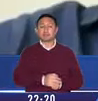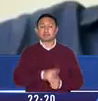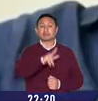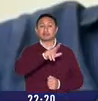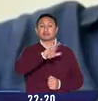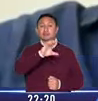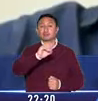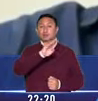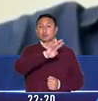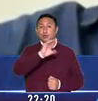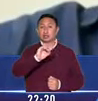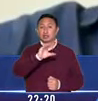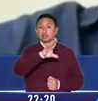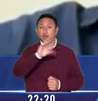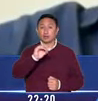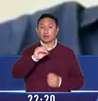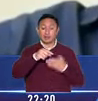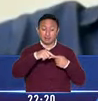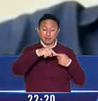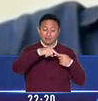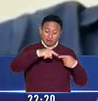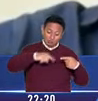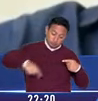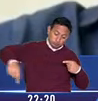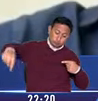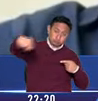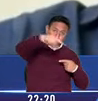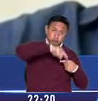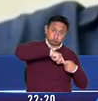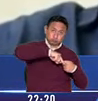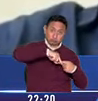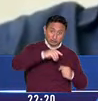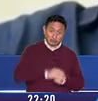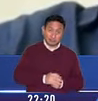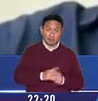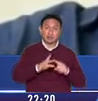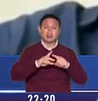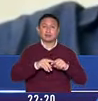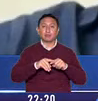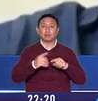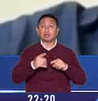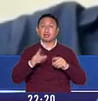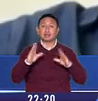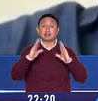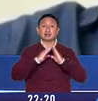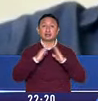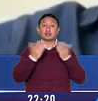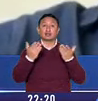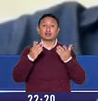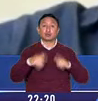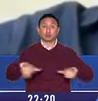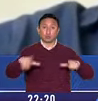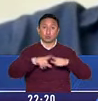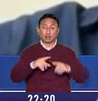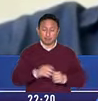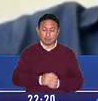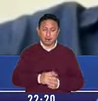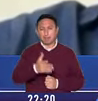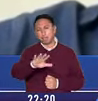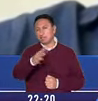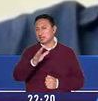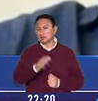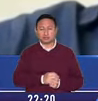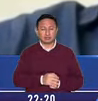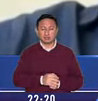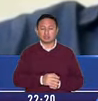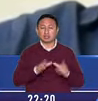30, 40, 50 metros a la redonda, dependiendo de la infraestructura donde estén ubicados, pero más o menos